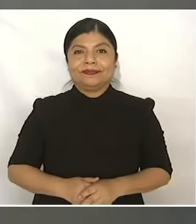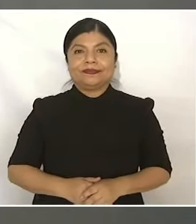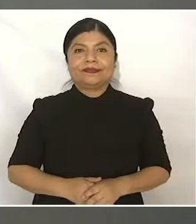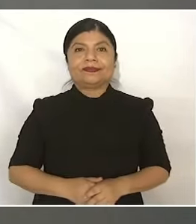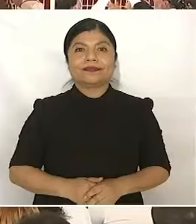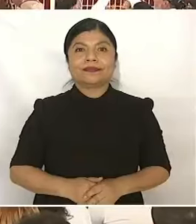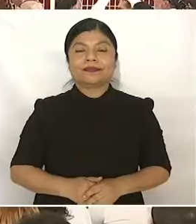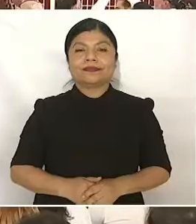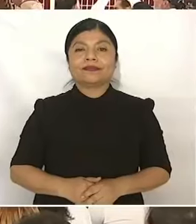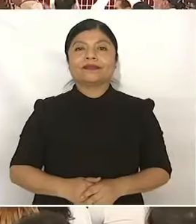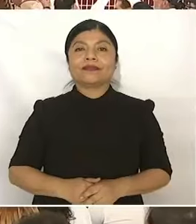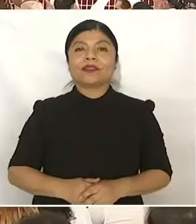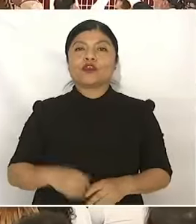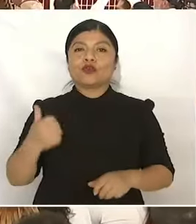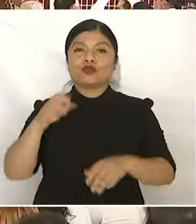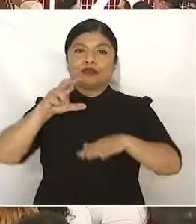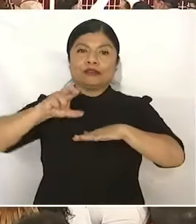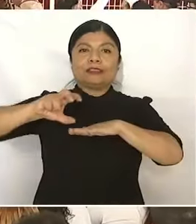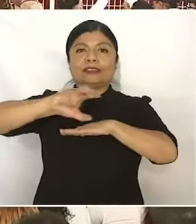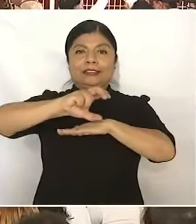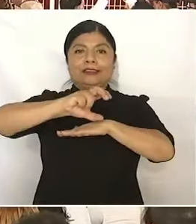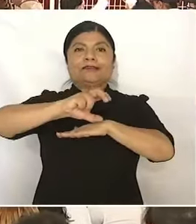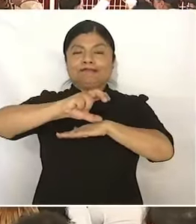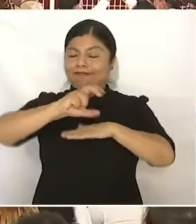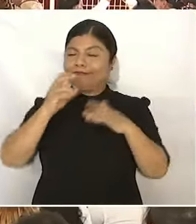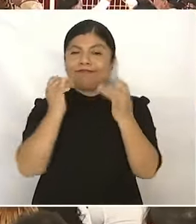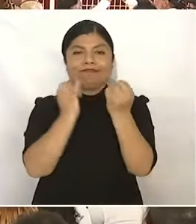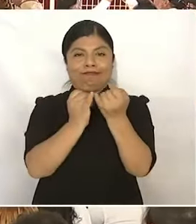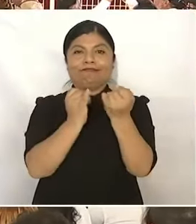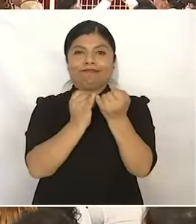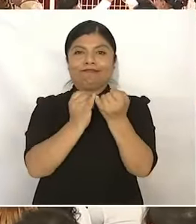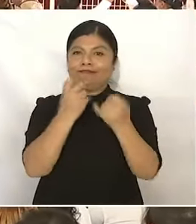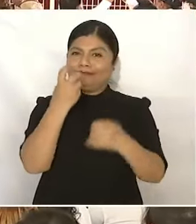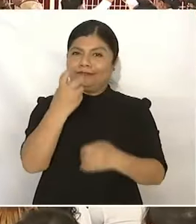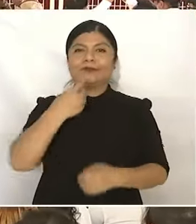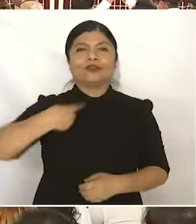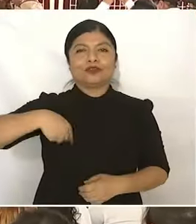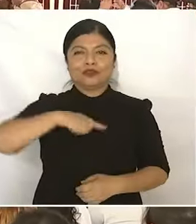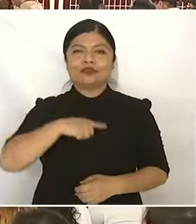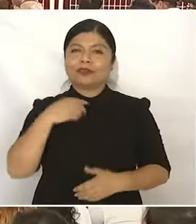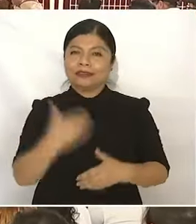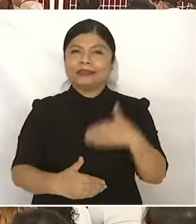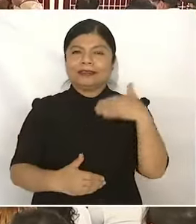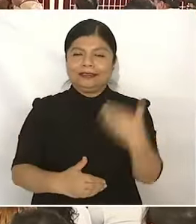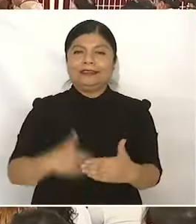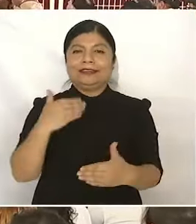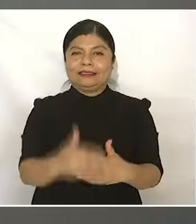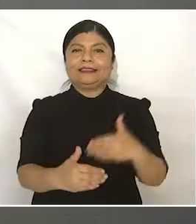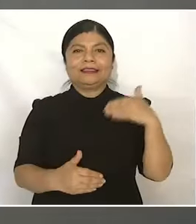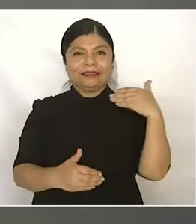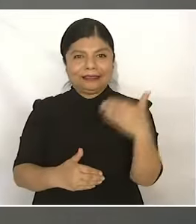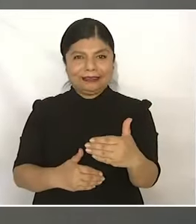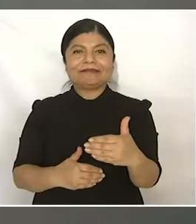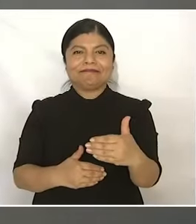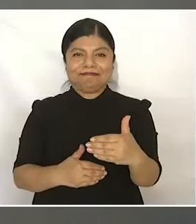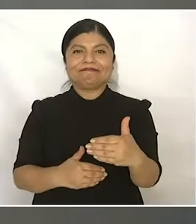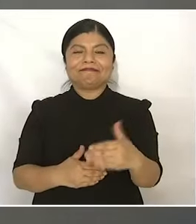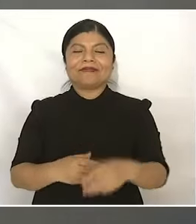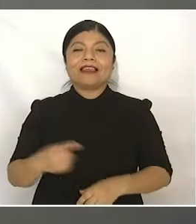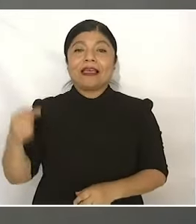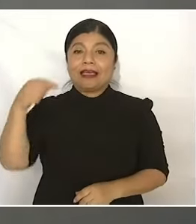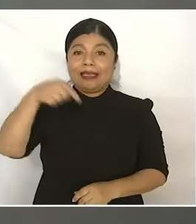Y el tren. Entonces, vamos hacia adelante. Me da muchísimo gusto estar aquí con